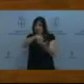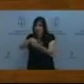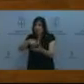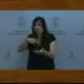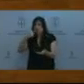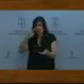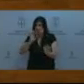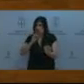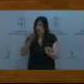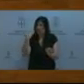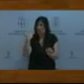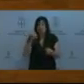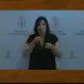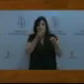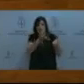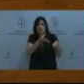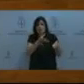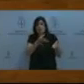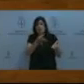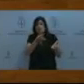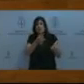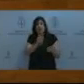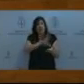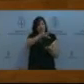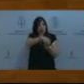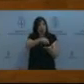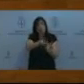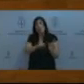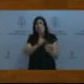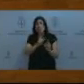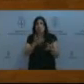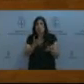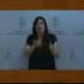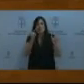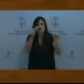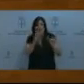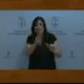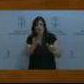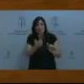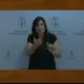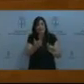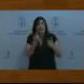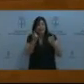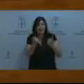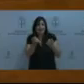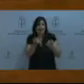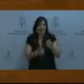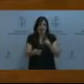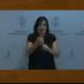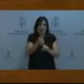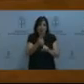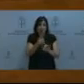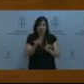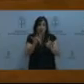que la vocación de ese centro será impartir esas enseñanzas a medio plazo. Y ya, respecto al apartado 4, la Consejería de